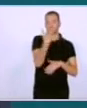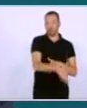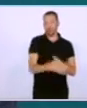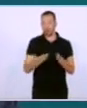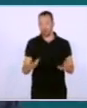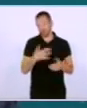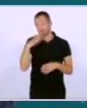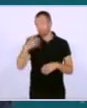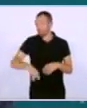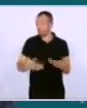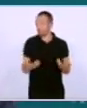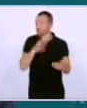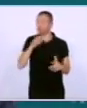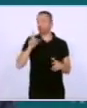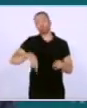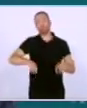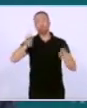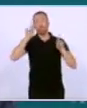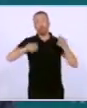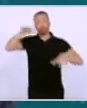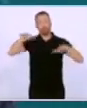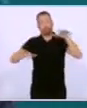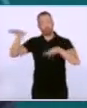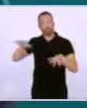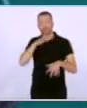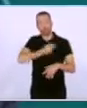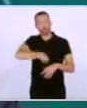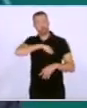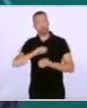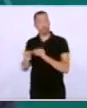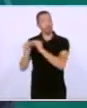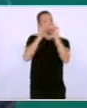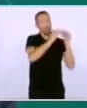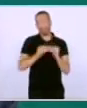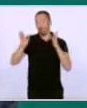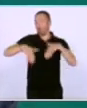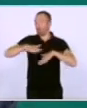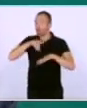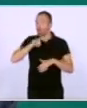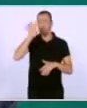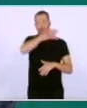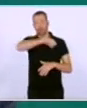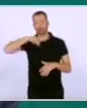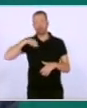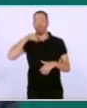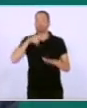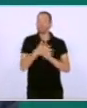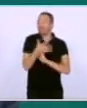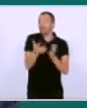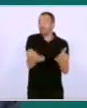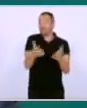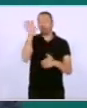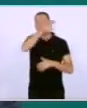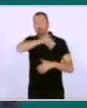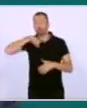educación peor que las que viven en otros territorios y aquí los únicos que han ganado con las comunidades autónomas son los políticos